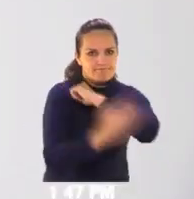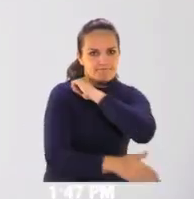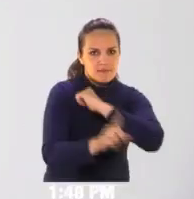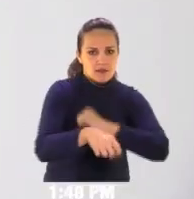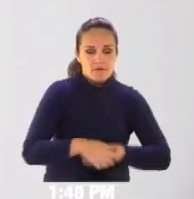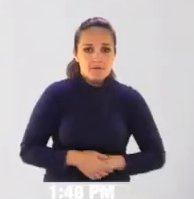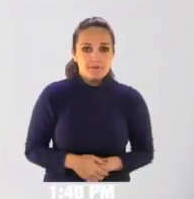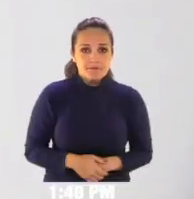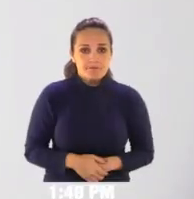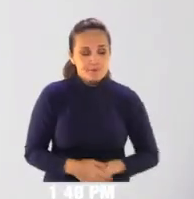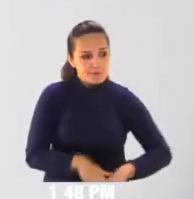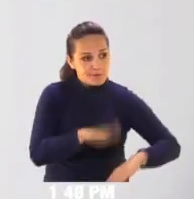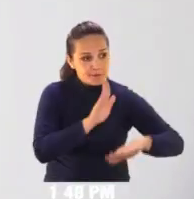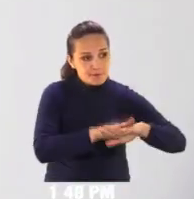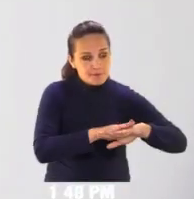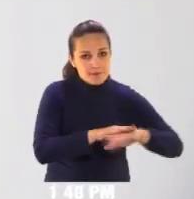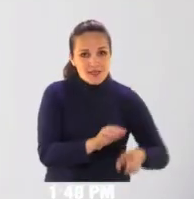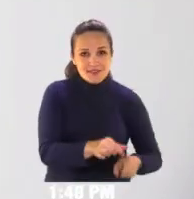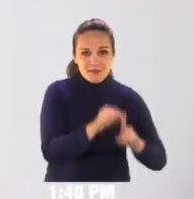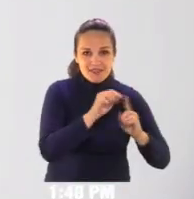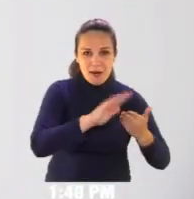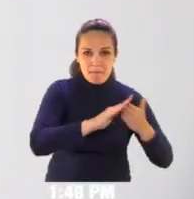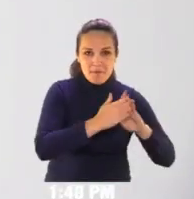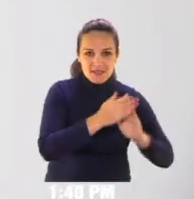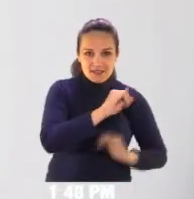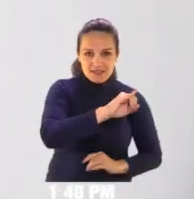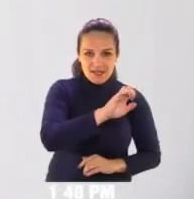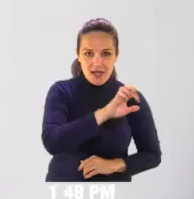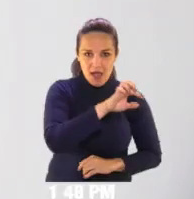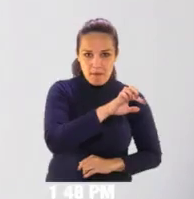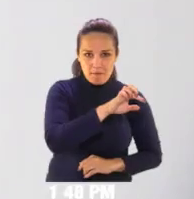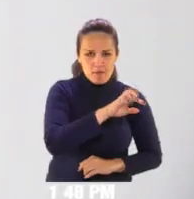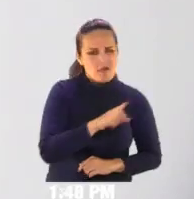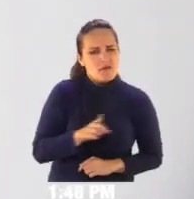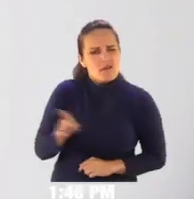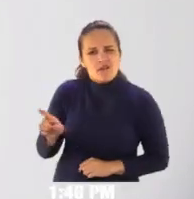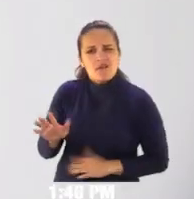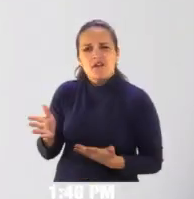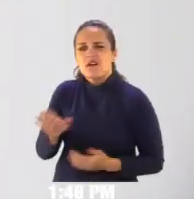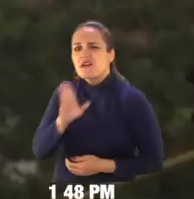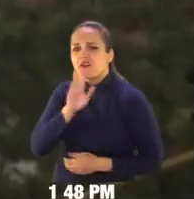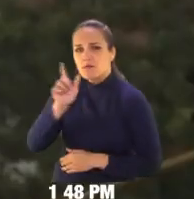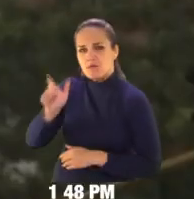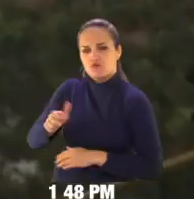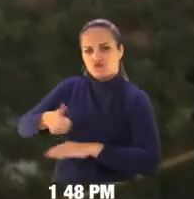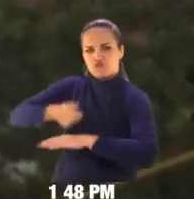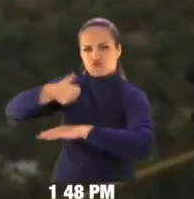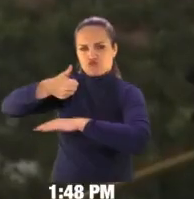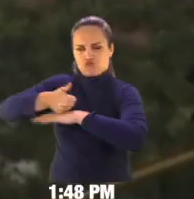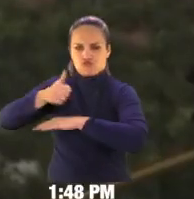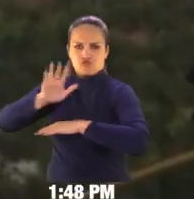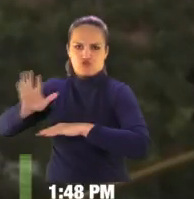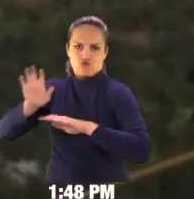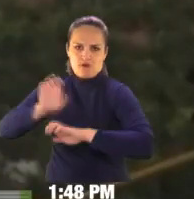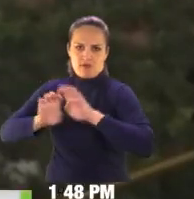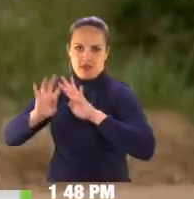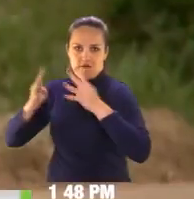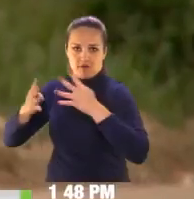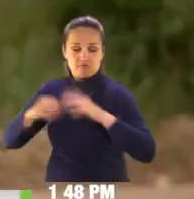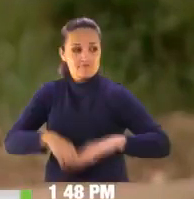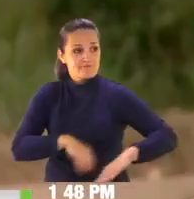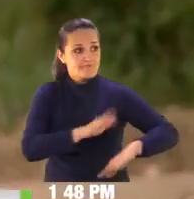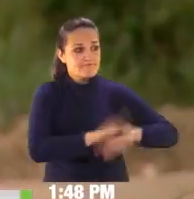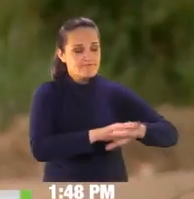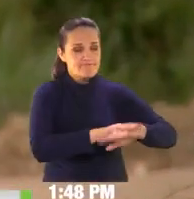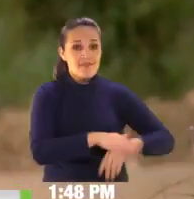Reiteramos el llamado a la JEP. Un contundente llamado hizo la Defensoría del Pueblo a la Jurisdicción Especial para la Paz. El asunto es claro. Que